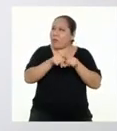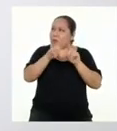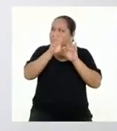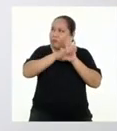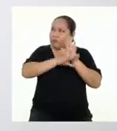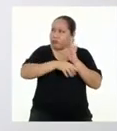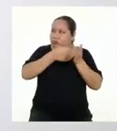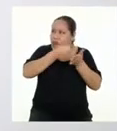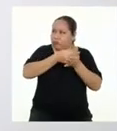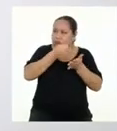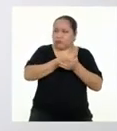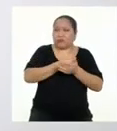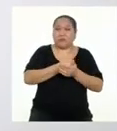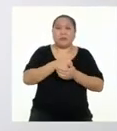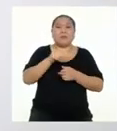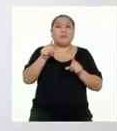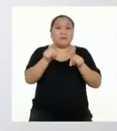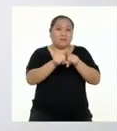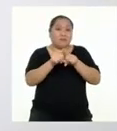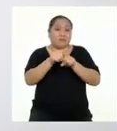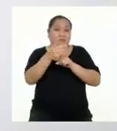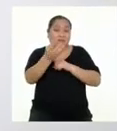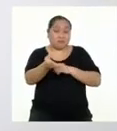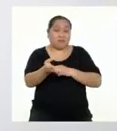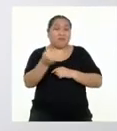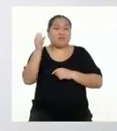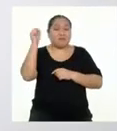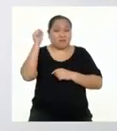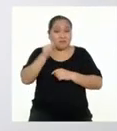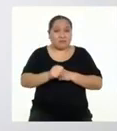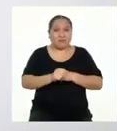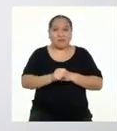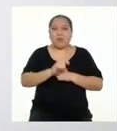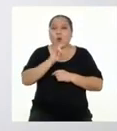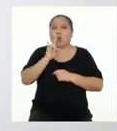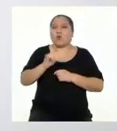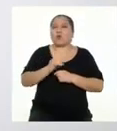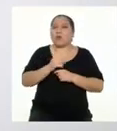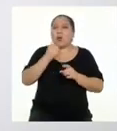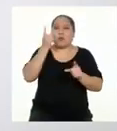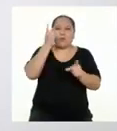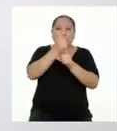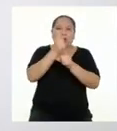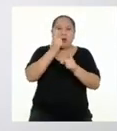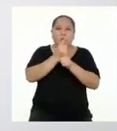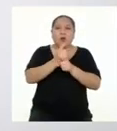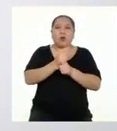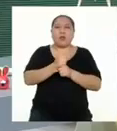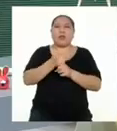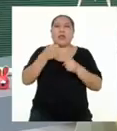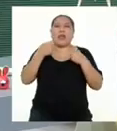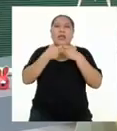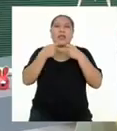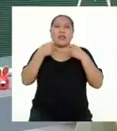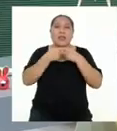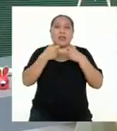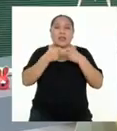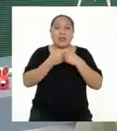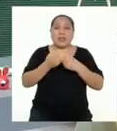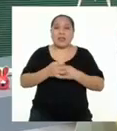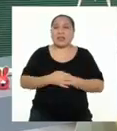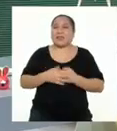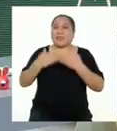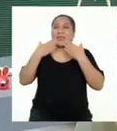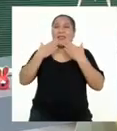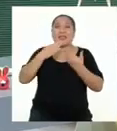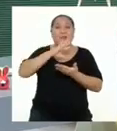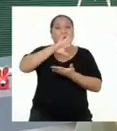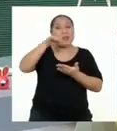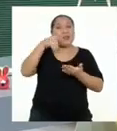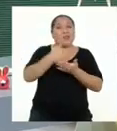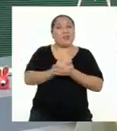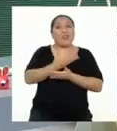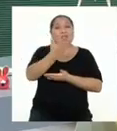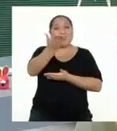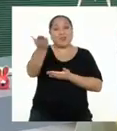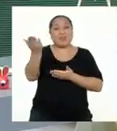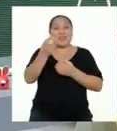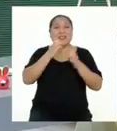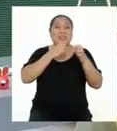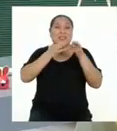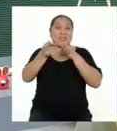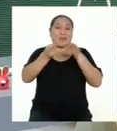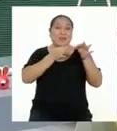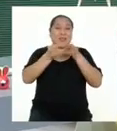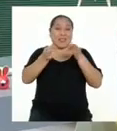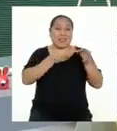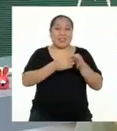modo, pueden tomar medidas para un uso más eficiente de energía eléctrica. Gracias por todas sus